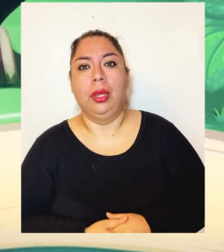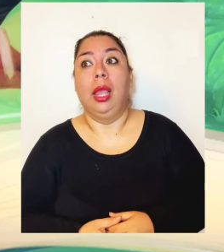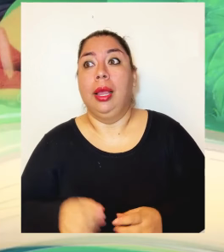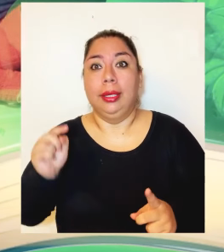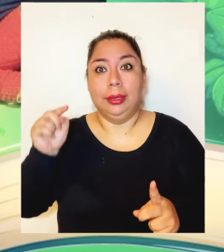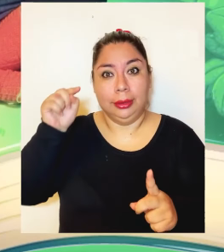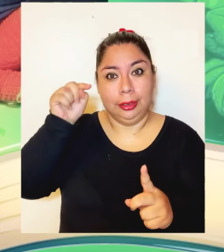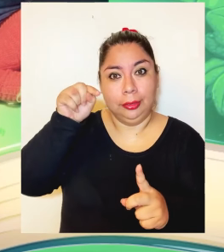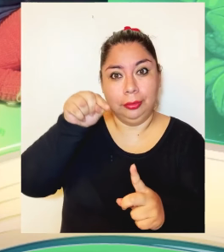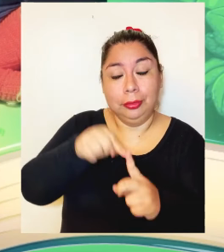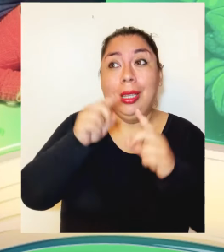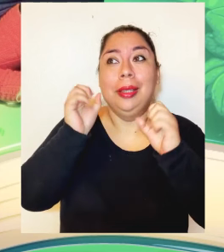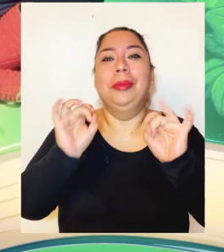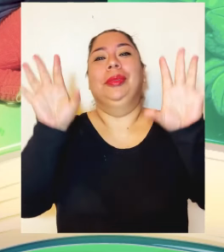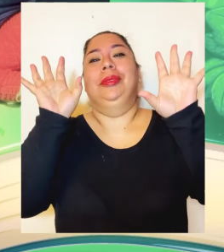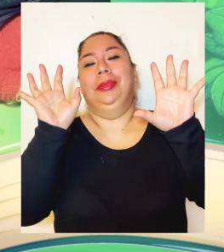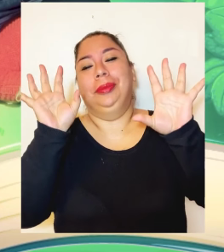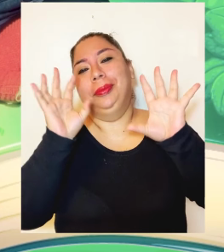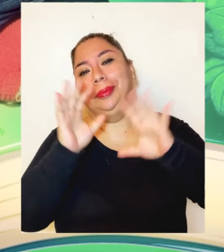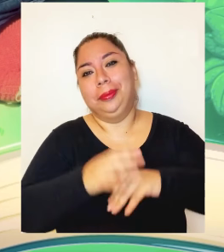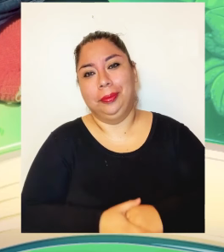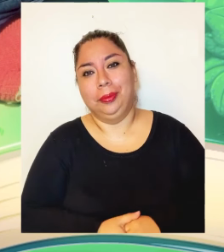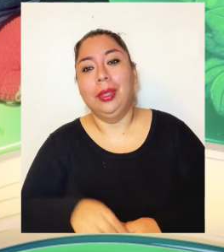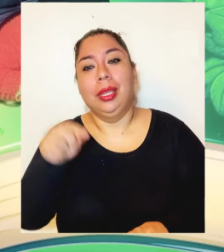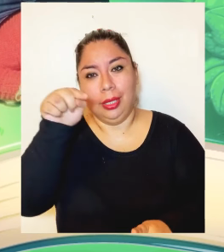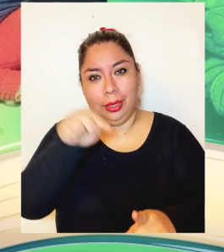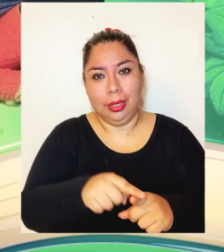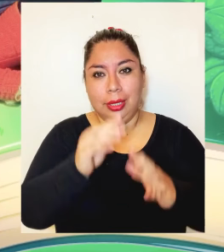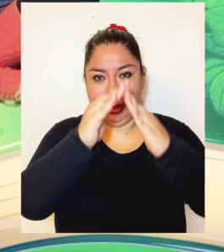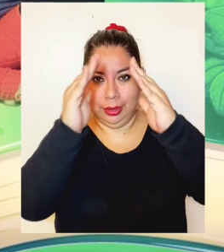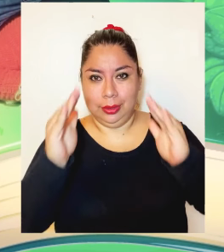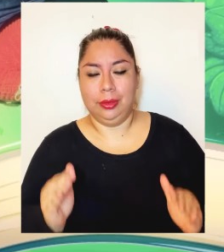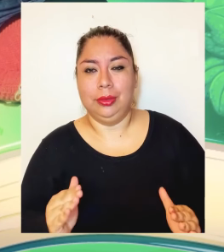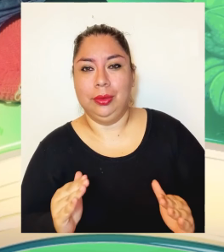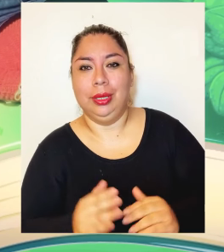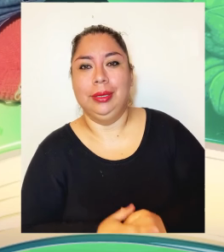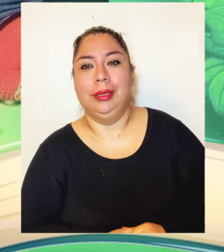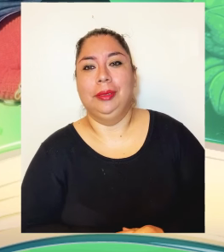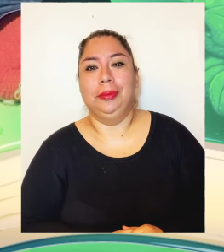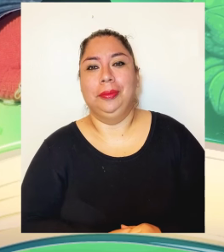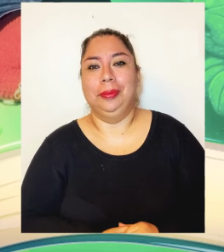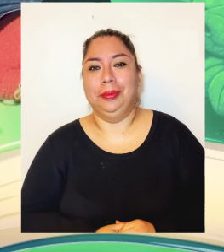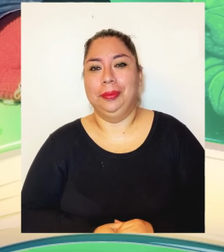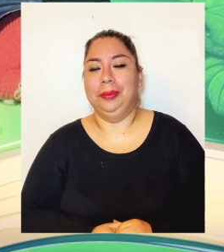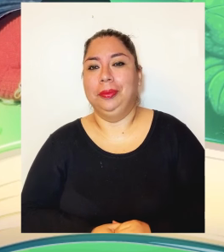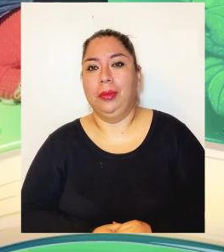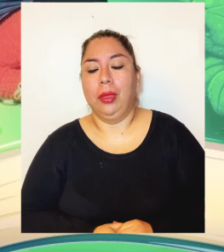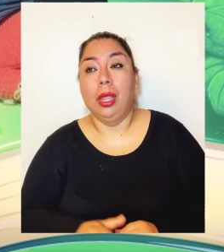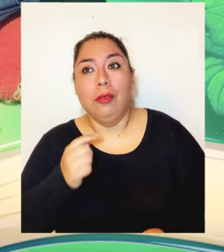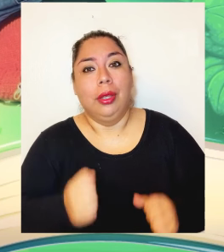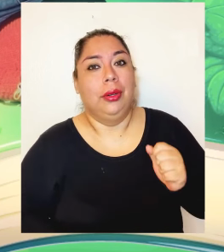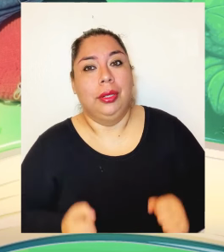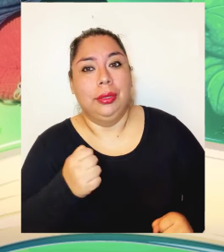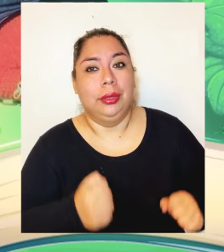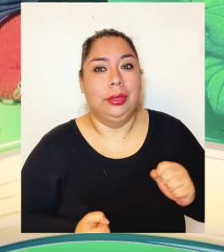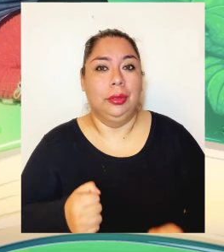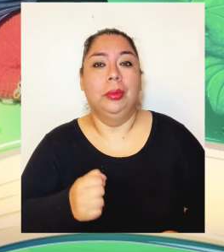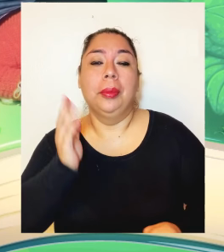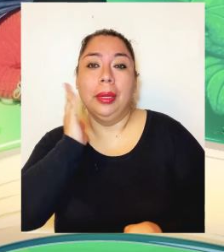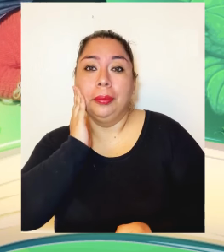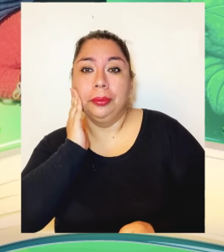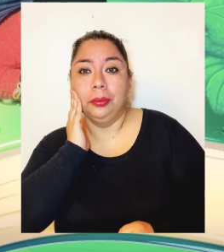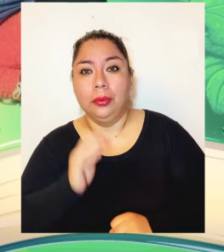por fin llegó a su casa. Fue corriendo hasta donde su mamá y